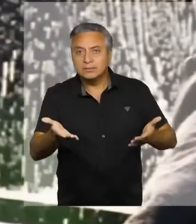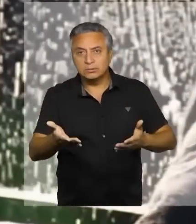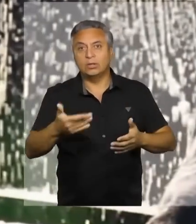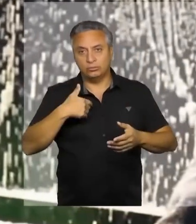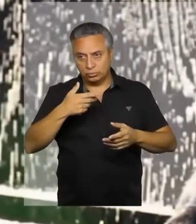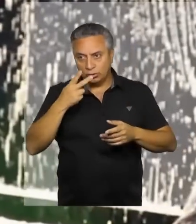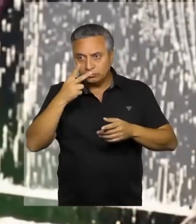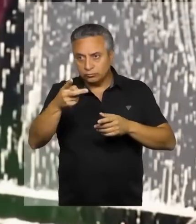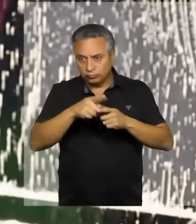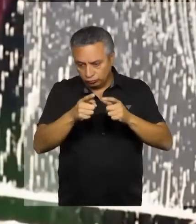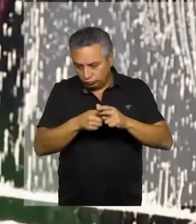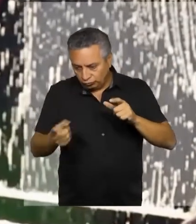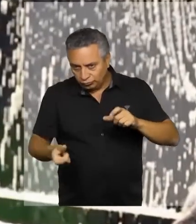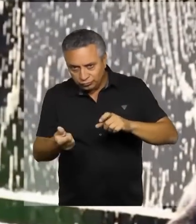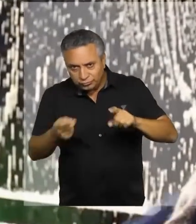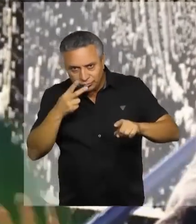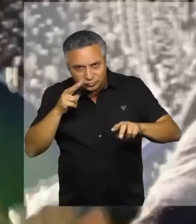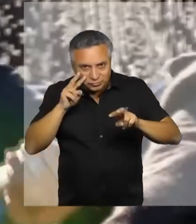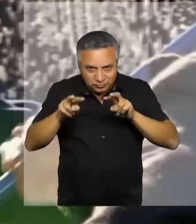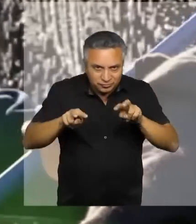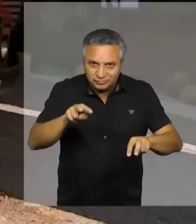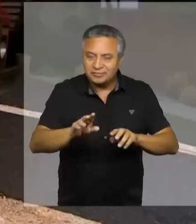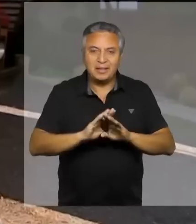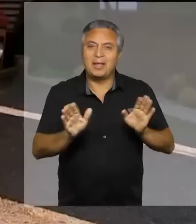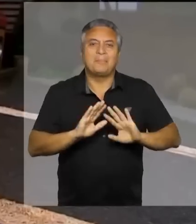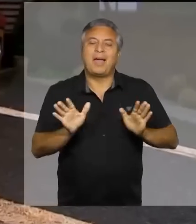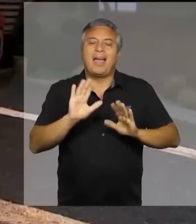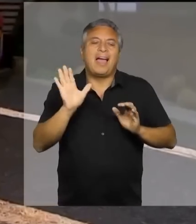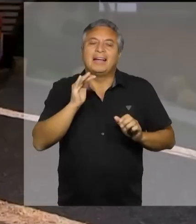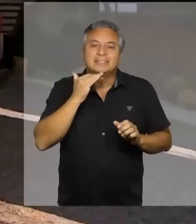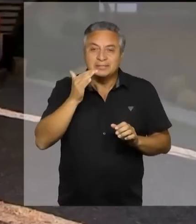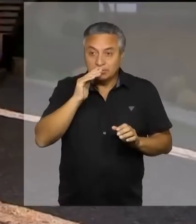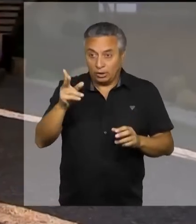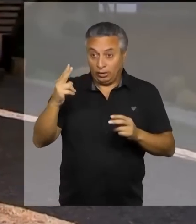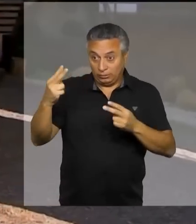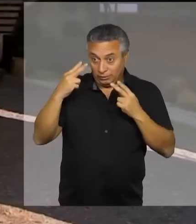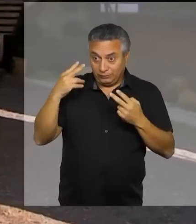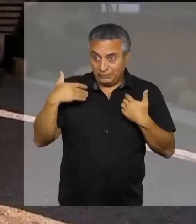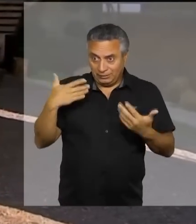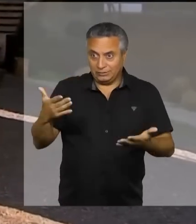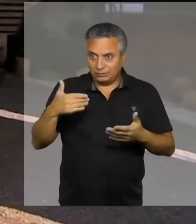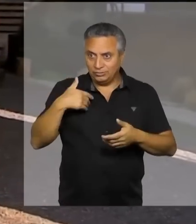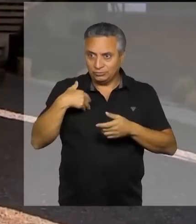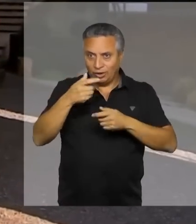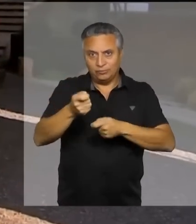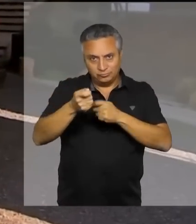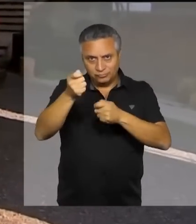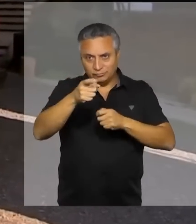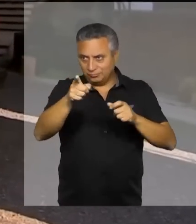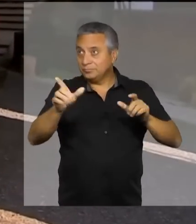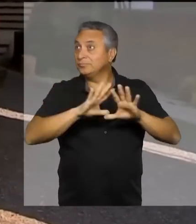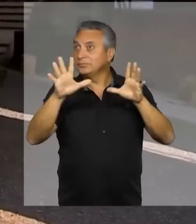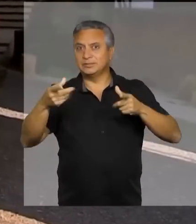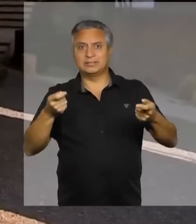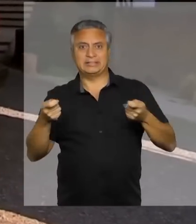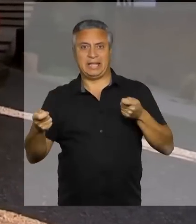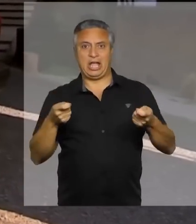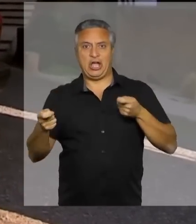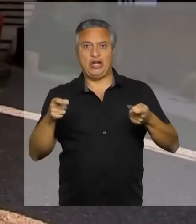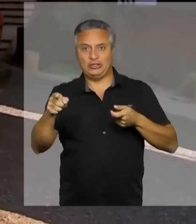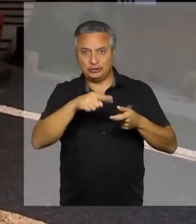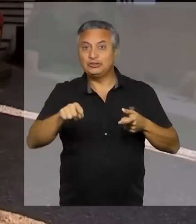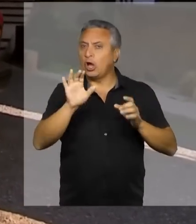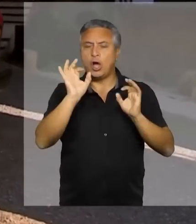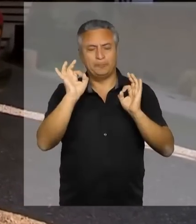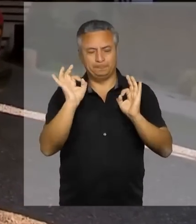la bocinética y el chicle. Nah, es un chiste, lo estoy lavando. ¿Acaso no salta a la vista? Dando una manito de gato para que el business esté a